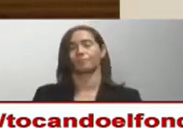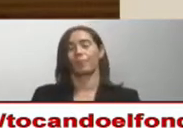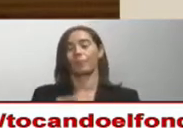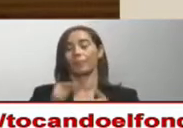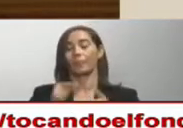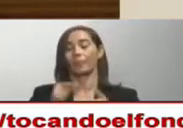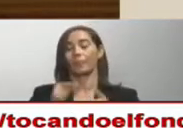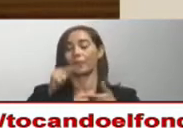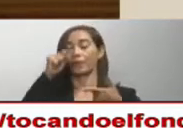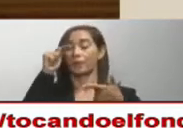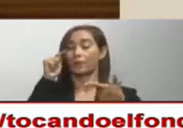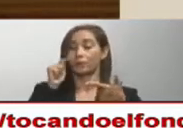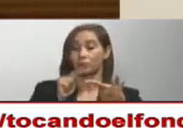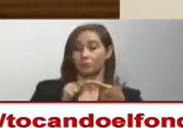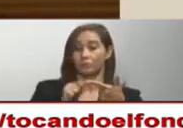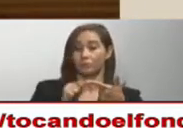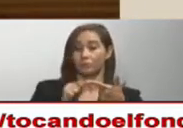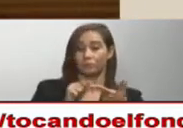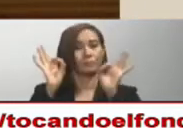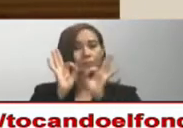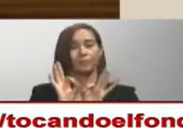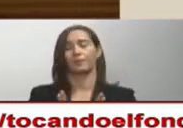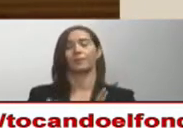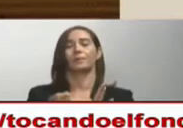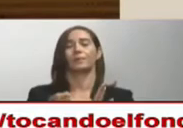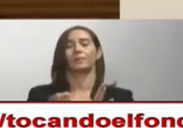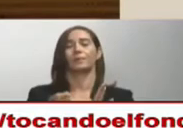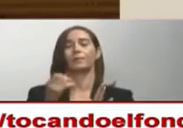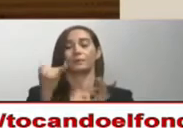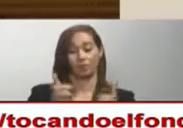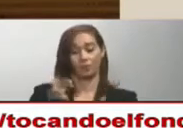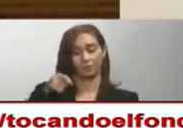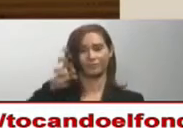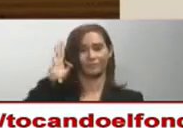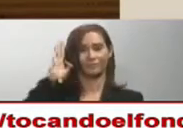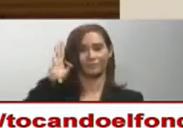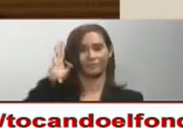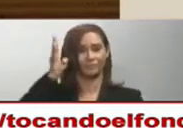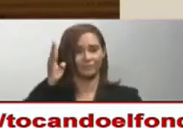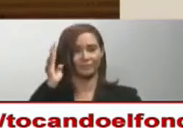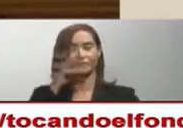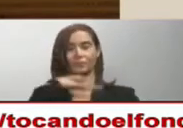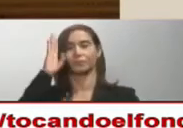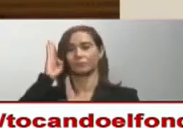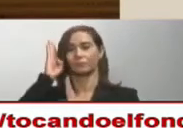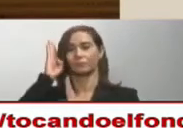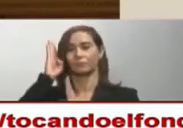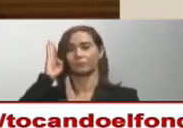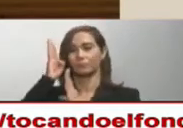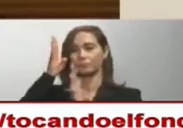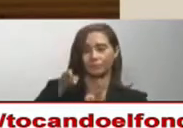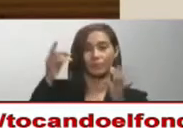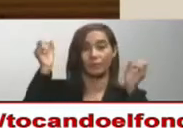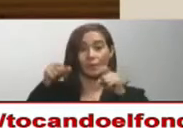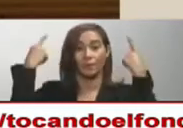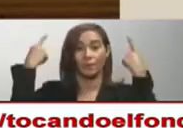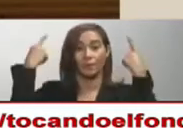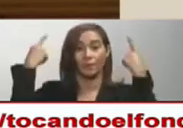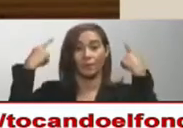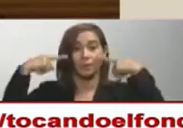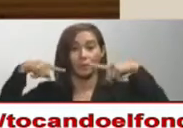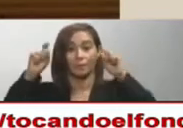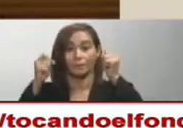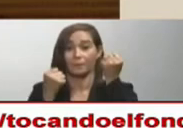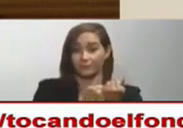de un sólido punto de partida para que en el contexto de esta conferencia nos enfoquemos en lograr un apoyo